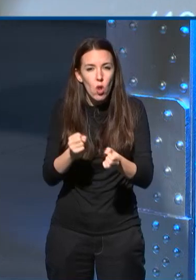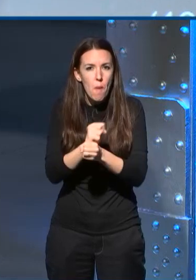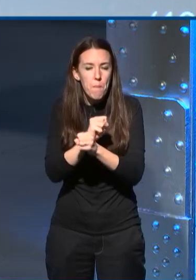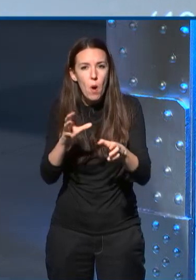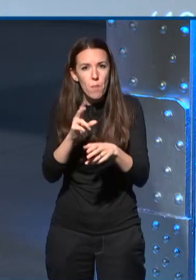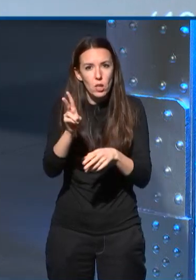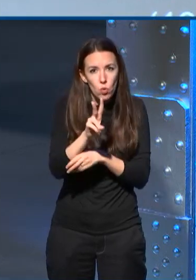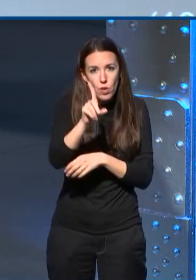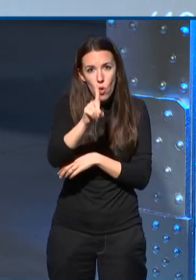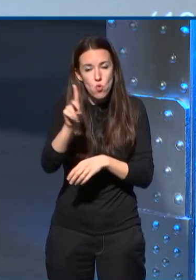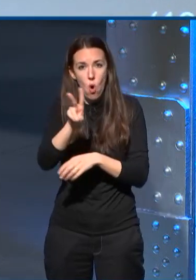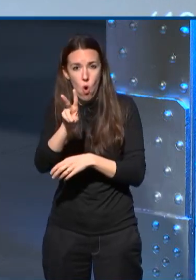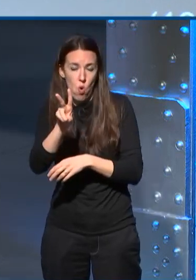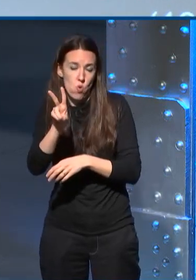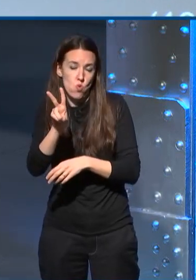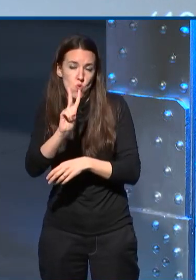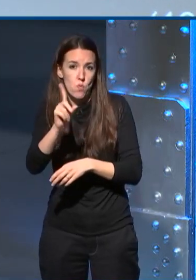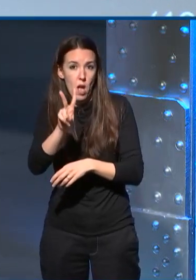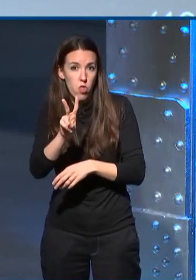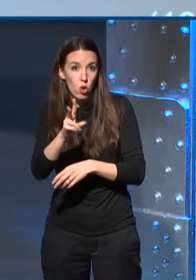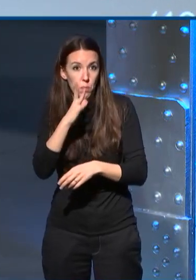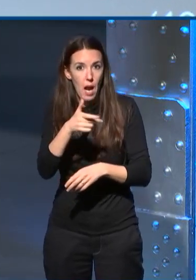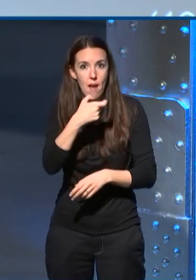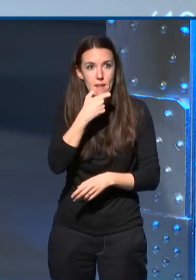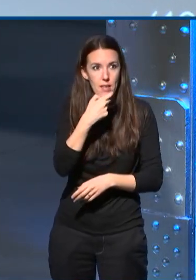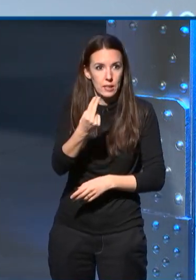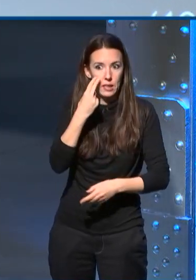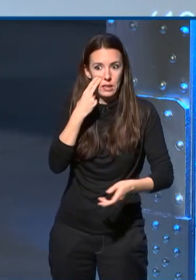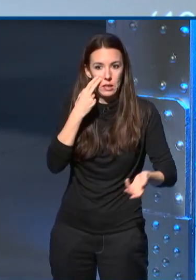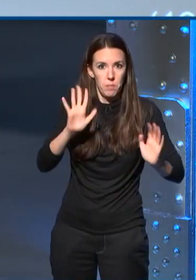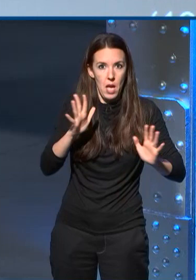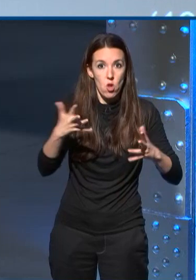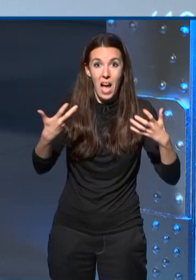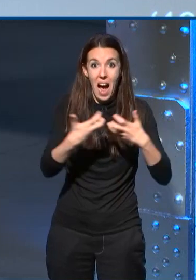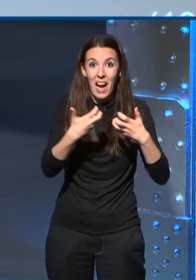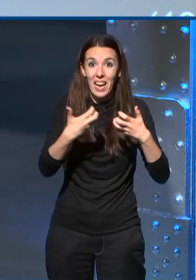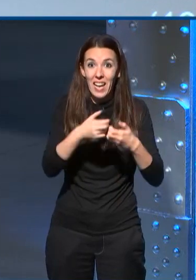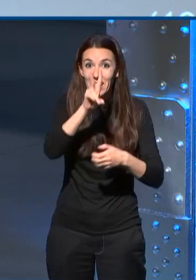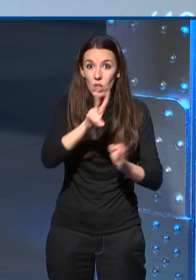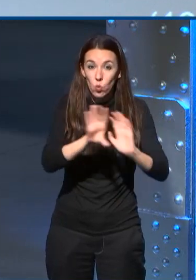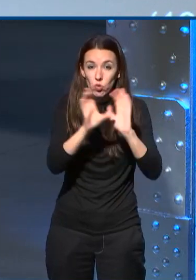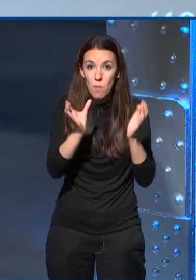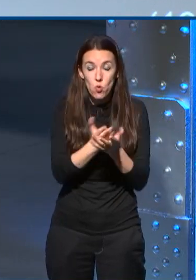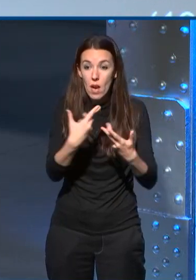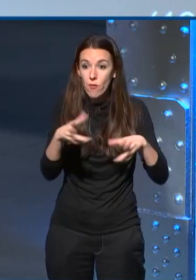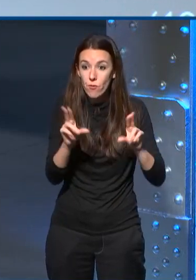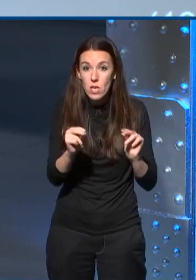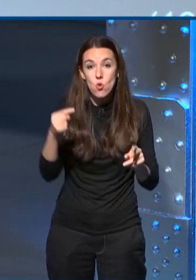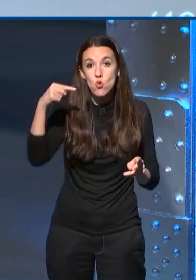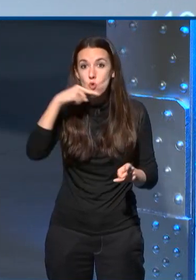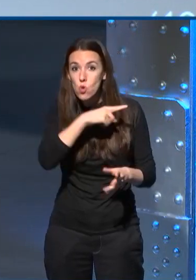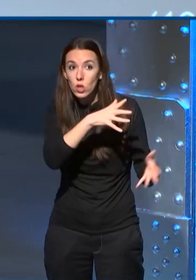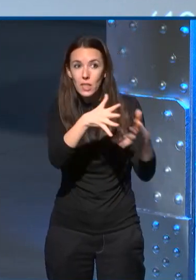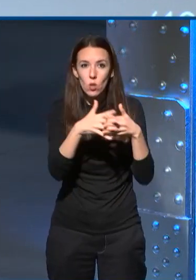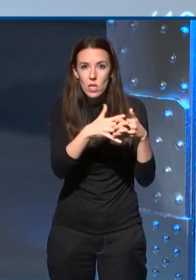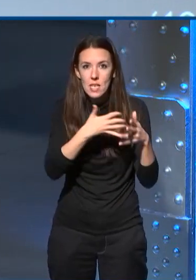V2 para atemorizar a los ingleses. Acaba la Segunda Guerra Mundial y los rusos y los estadounidenses lo que